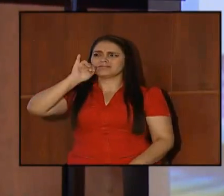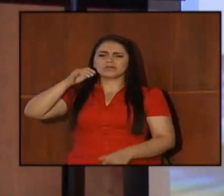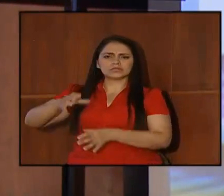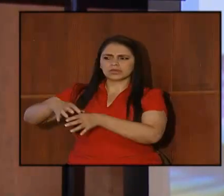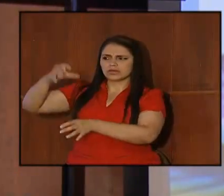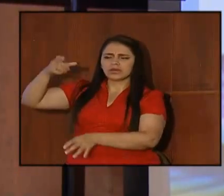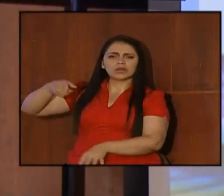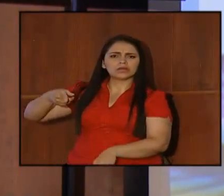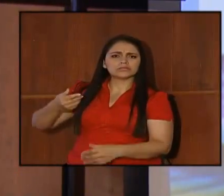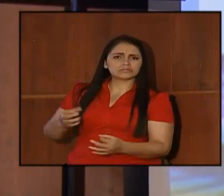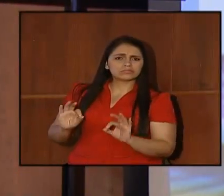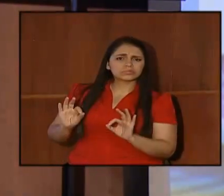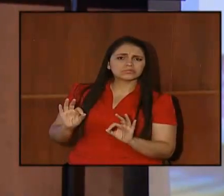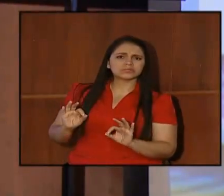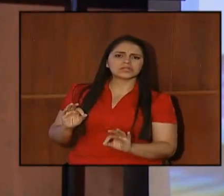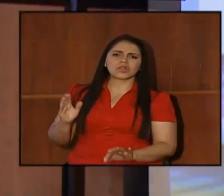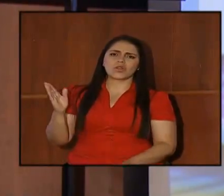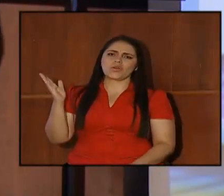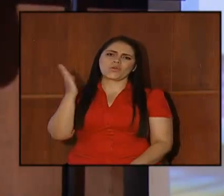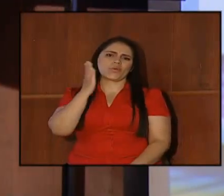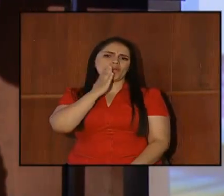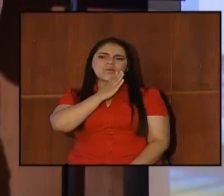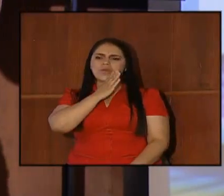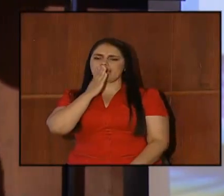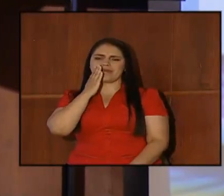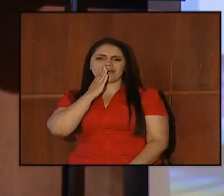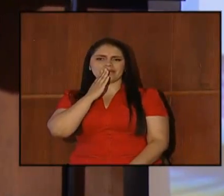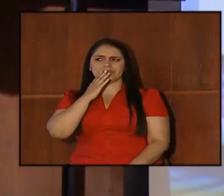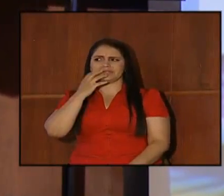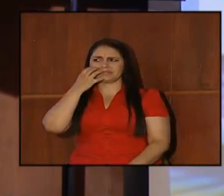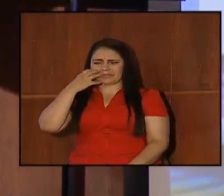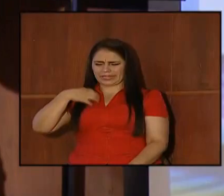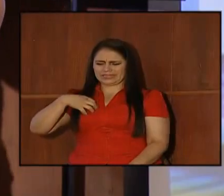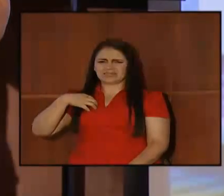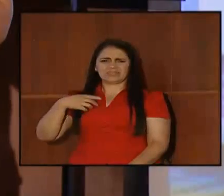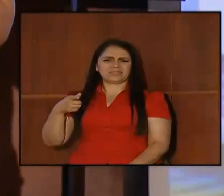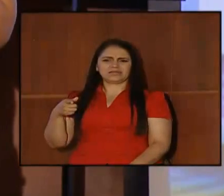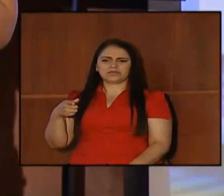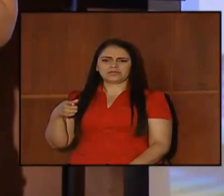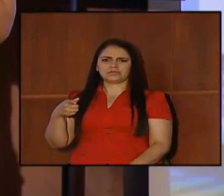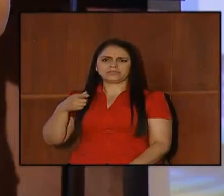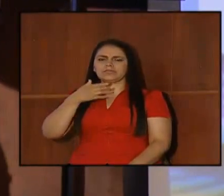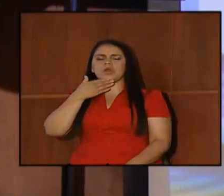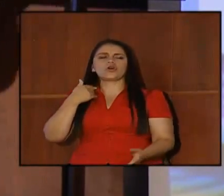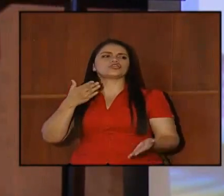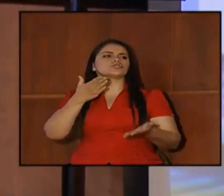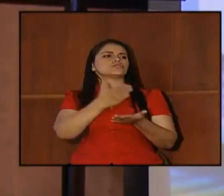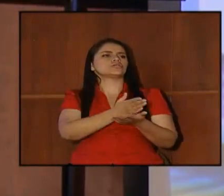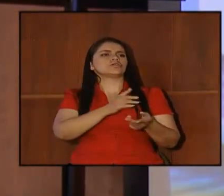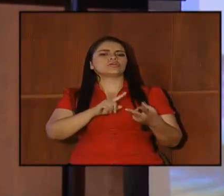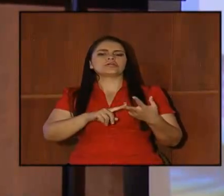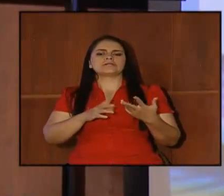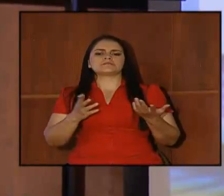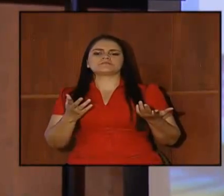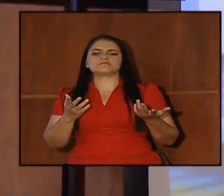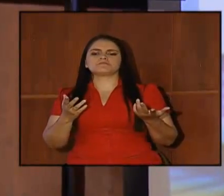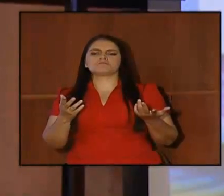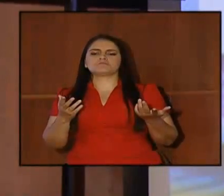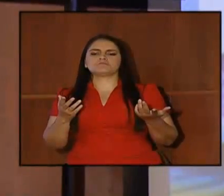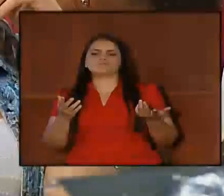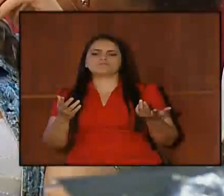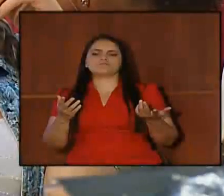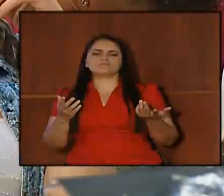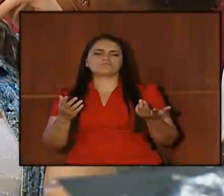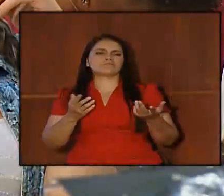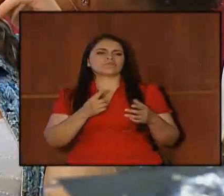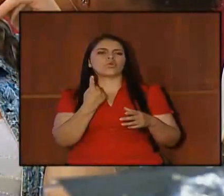calidad, ¿cierto? Pero si yo en lugar de darle una gaseosa al paciente, le doy, por ejemplo,